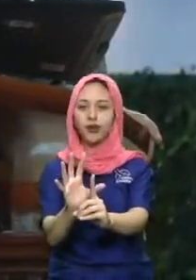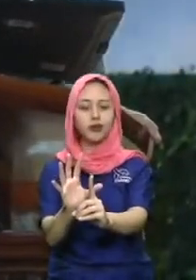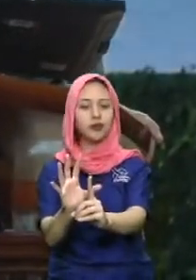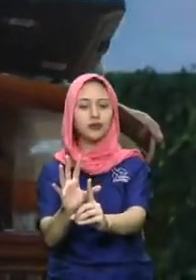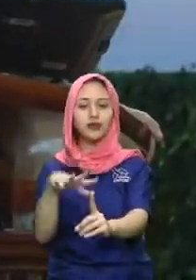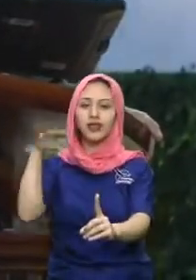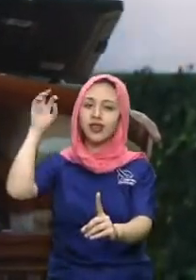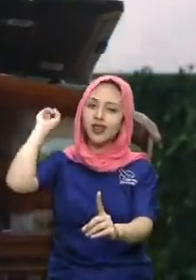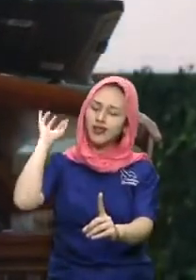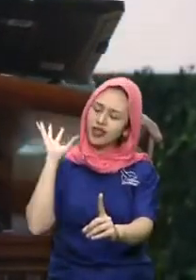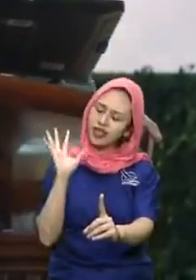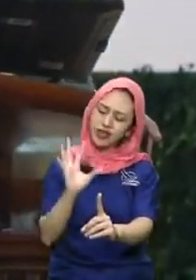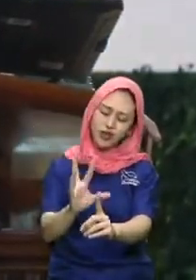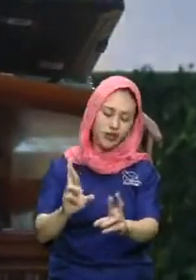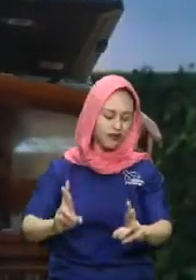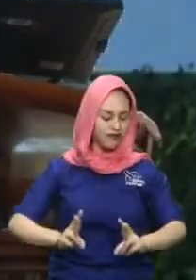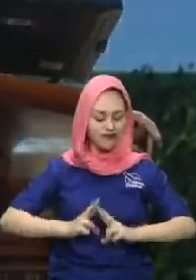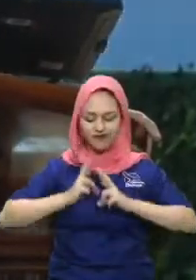recíbelo hoy,